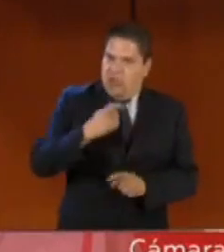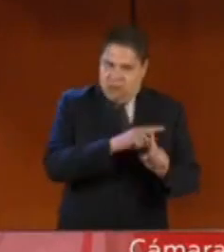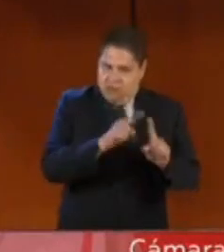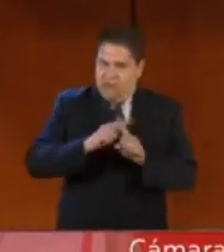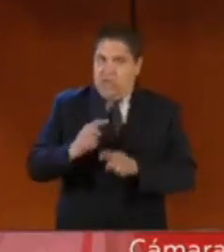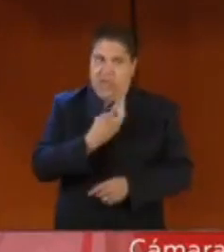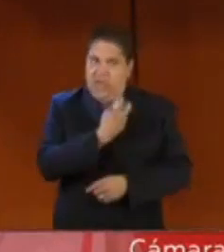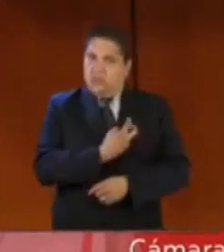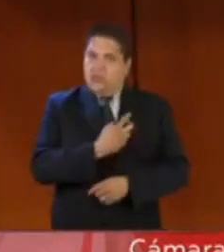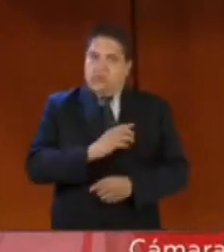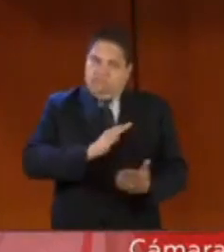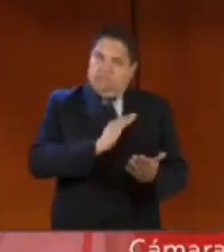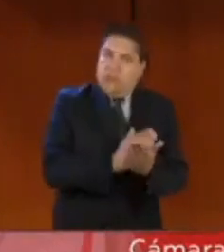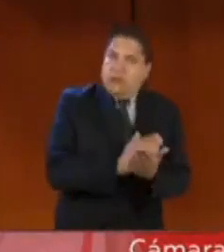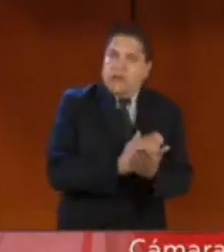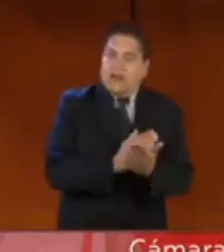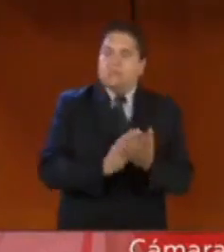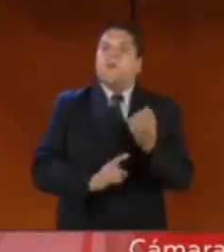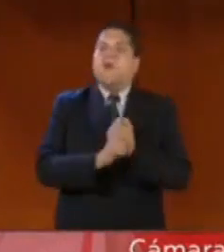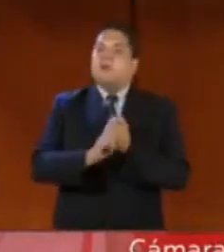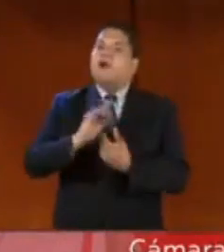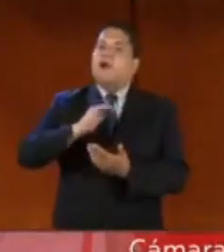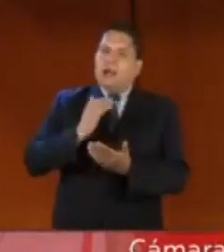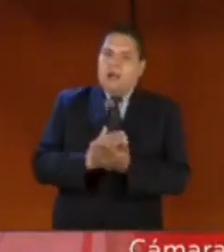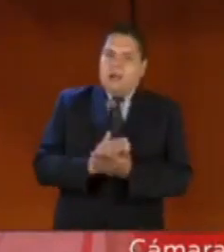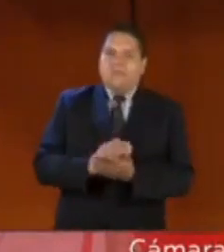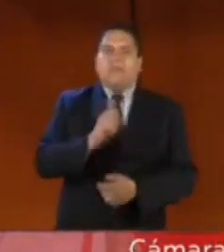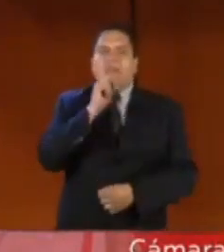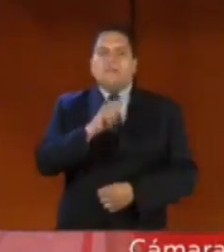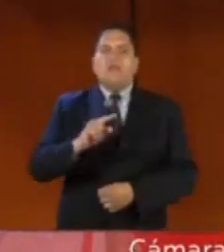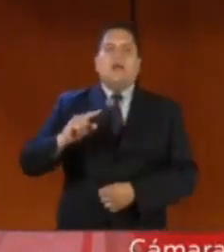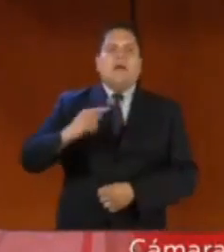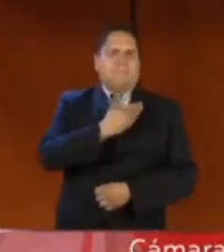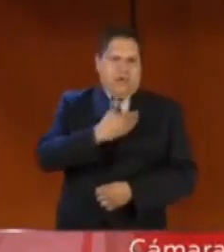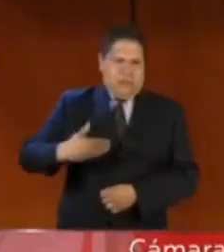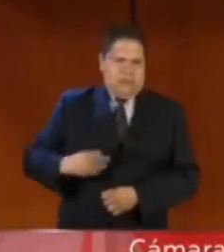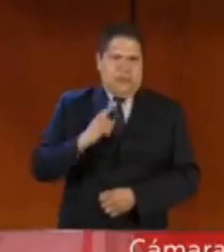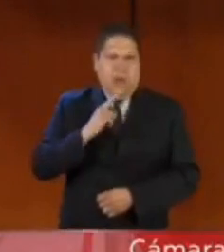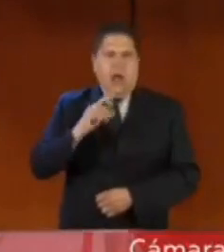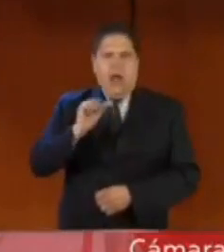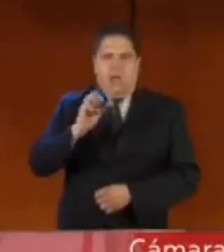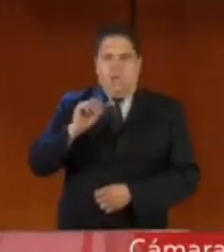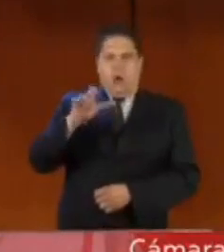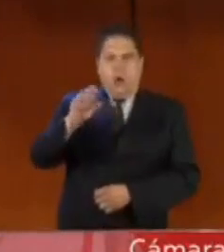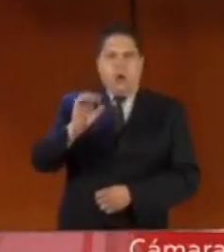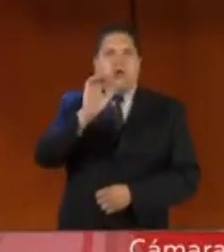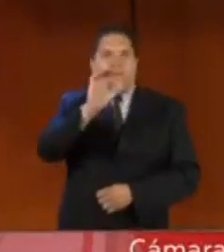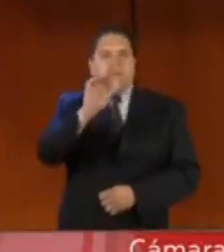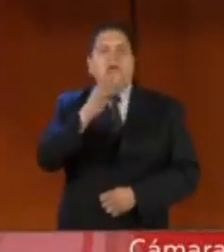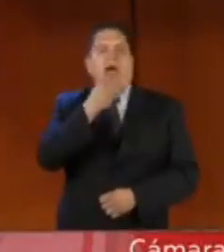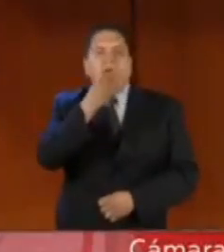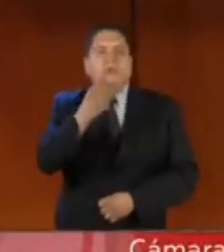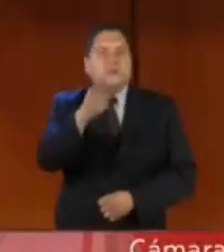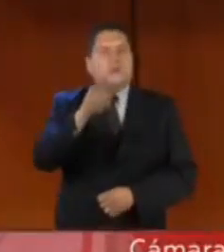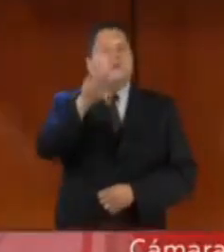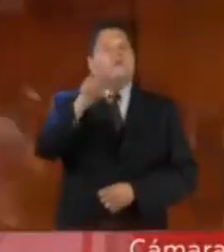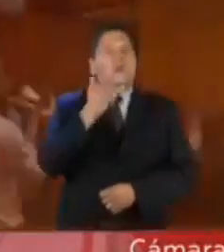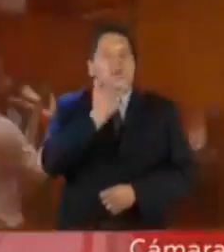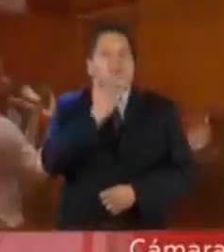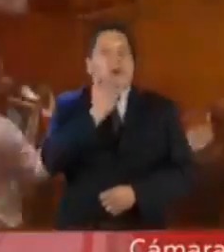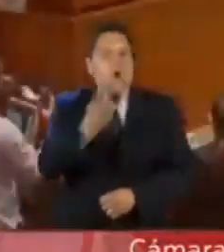de la republica mini señor presidente usted se está equivocando de verdad se está equivocando no son los medios de comunicación